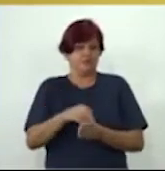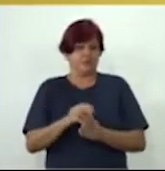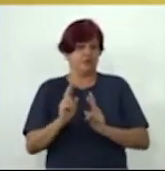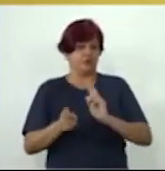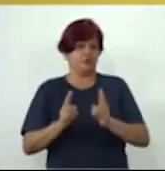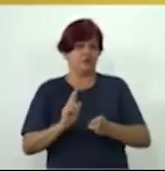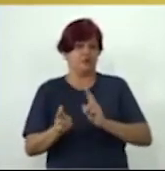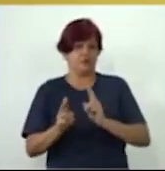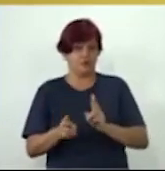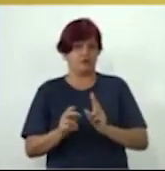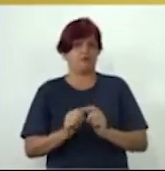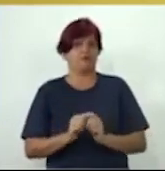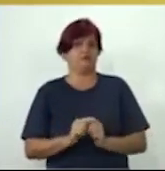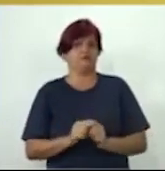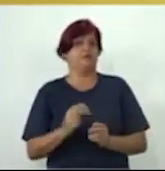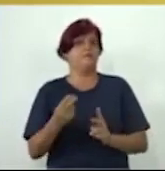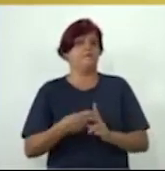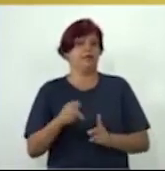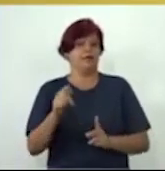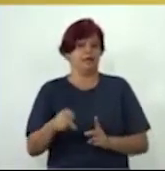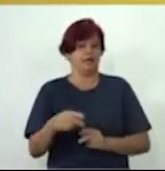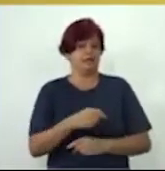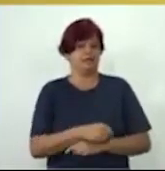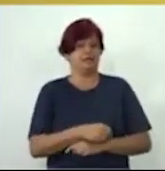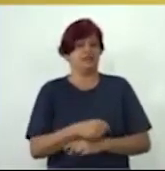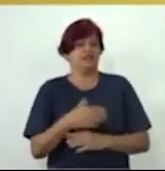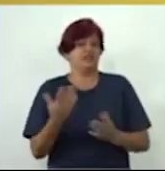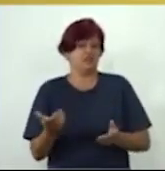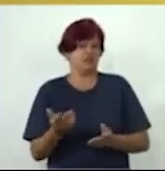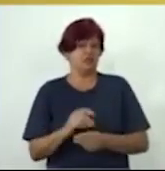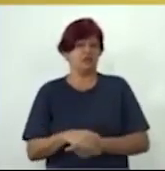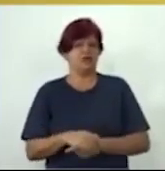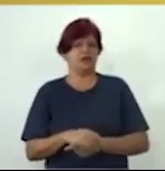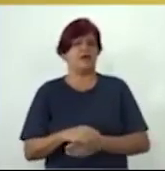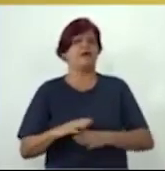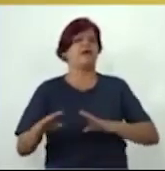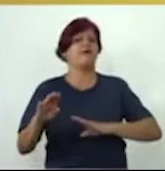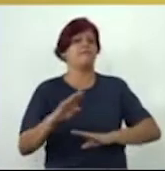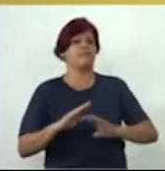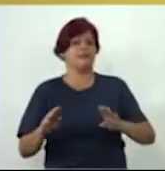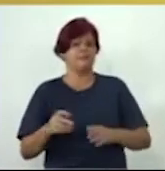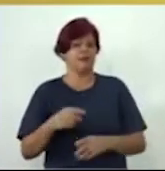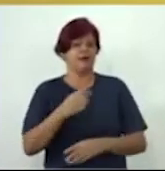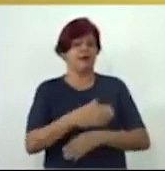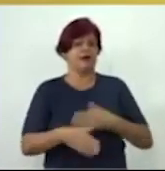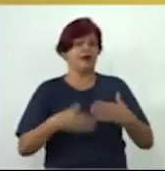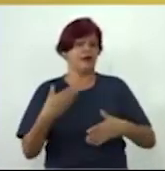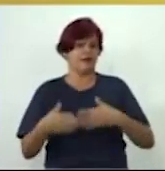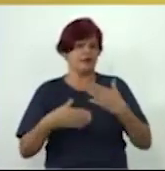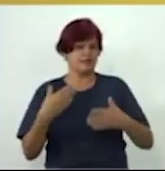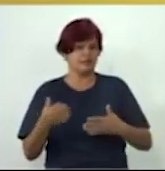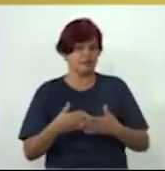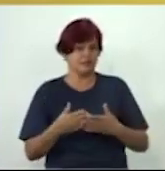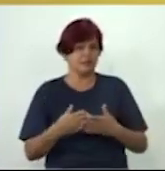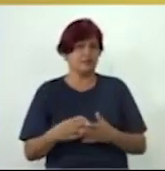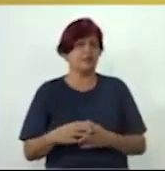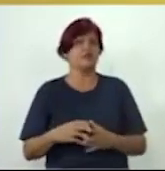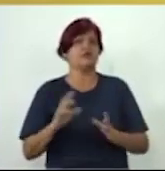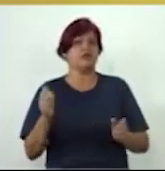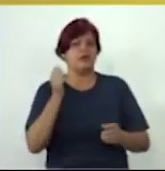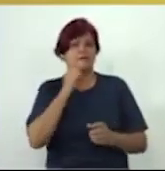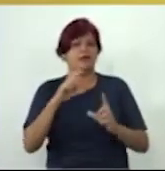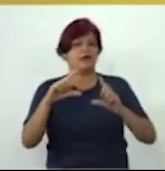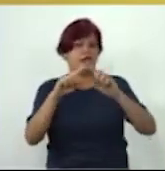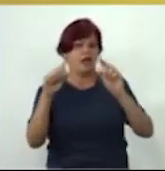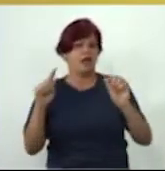orientaciones establecidas para este semestre se encuentran preparar el ejercicio según la variante y la boleta